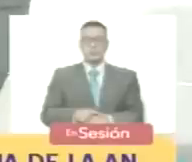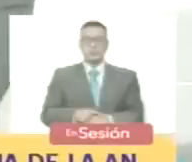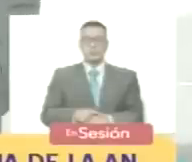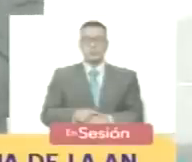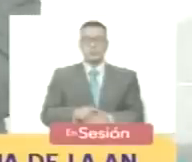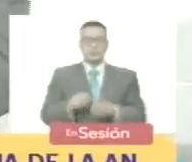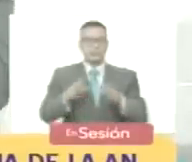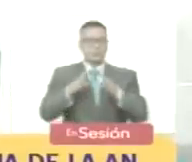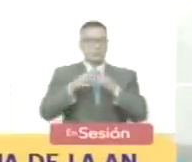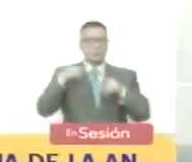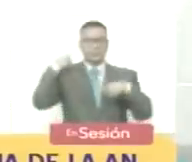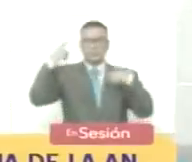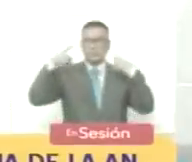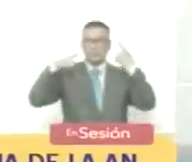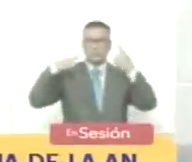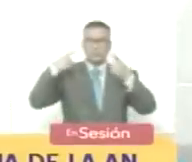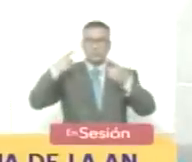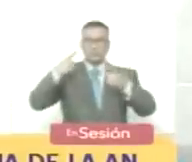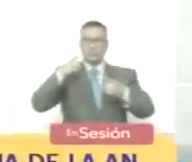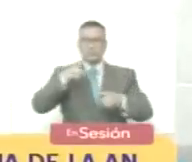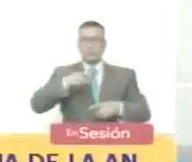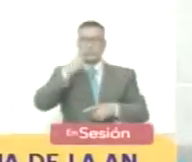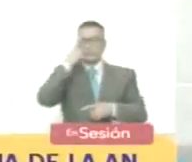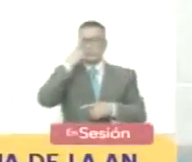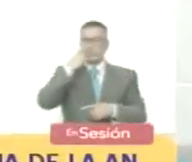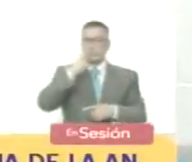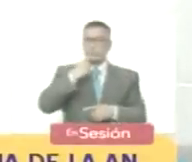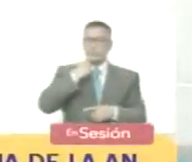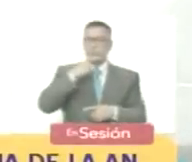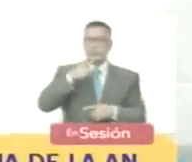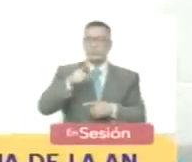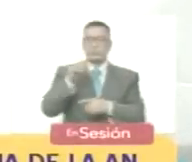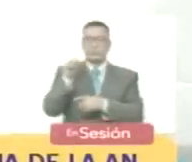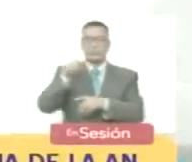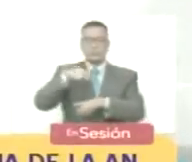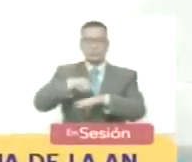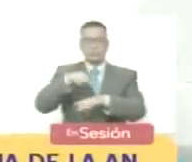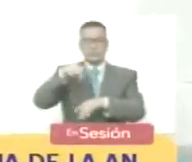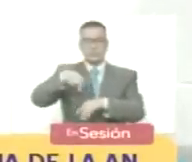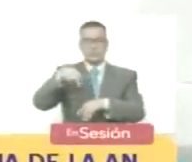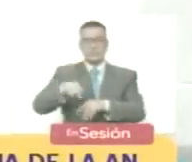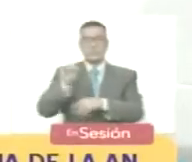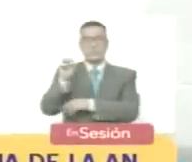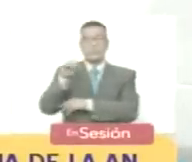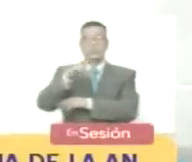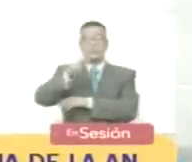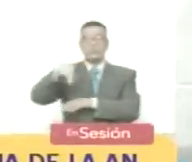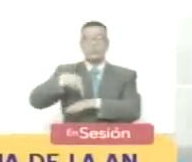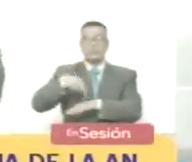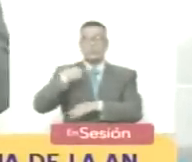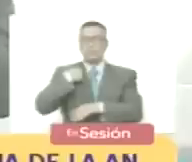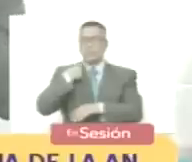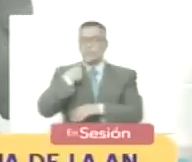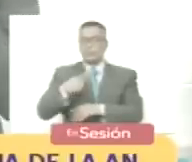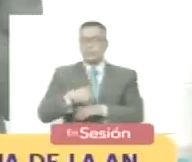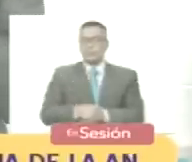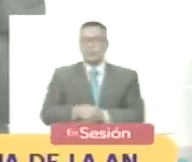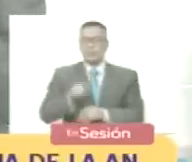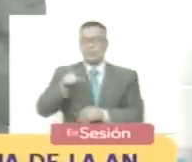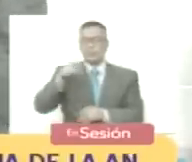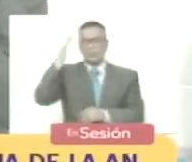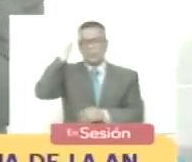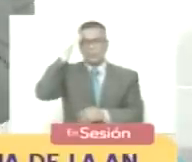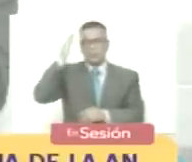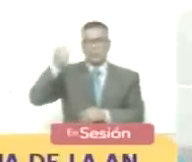barbarie se enseñoreó en esta Asamblea Nacional. Y decía que uno no sabe